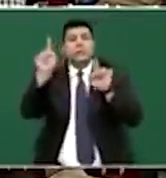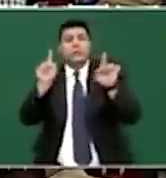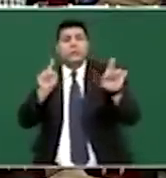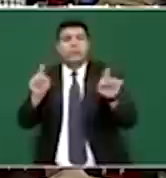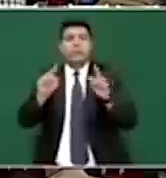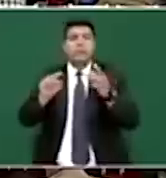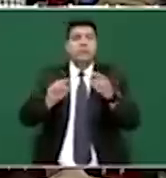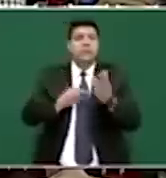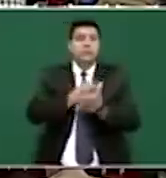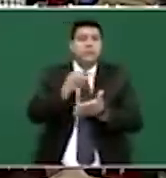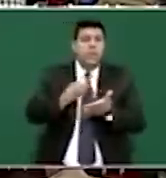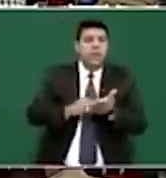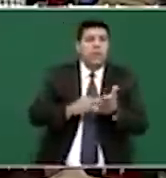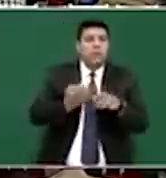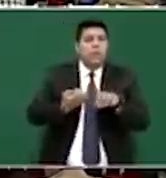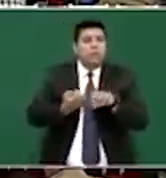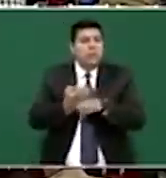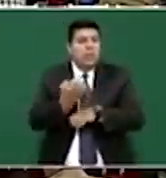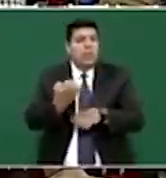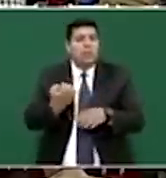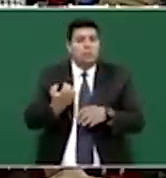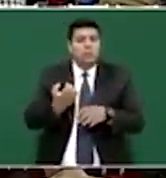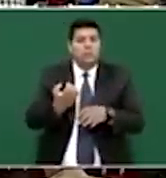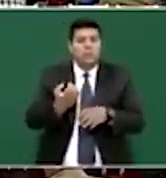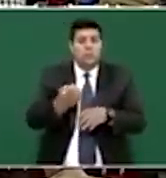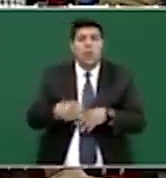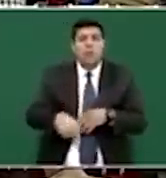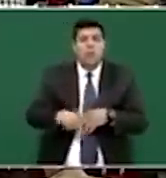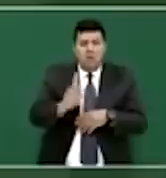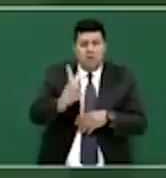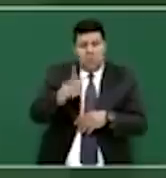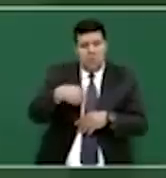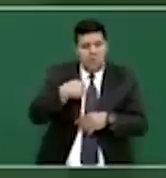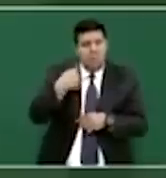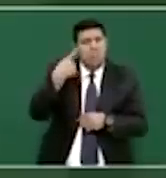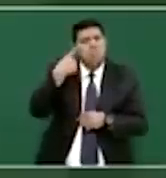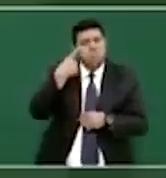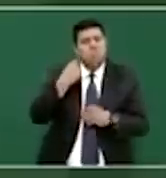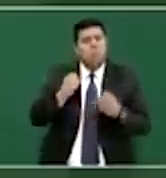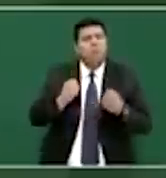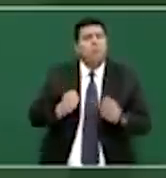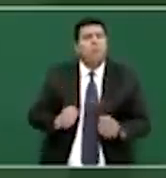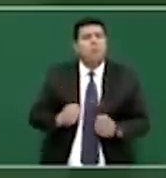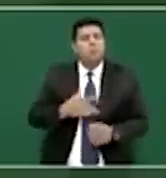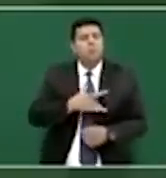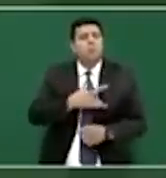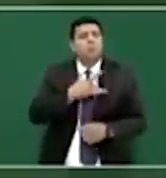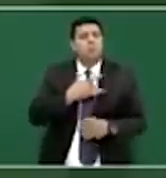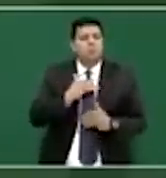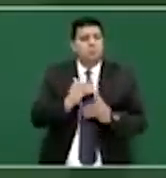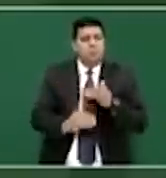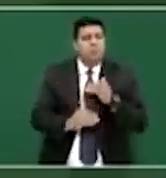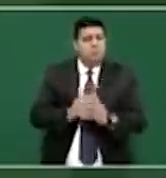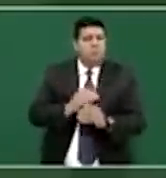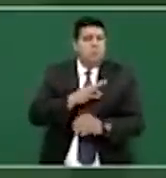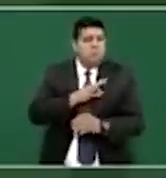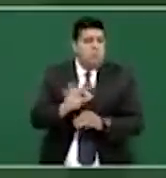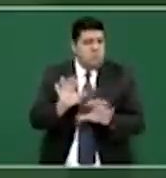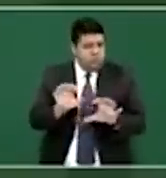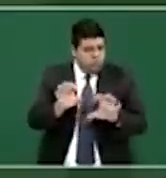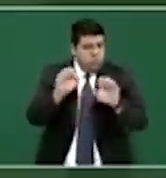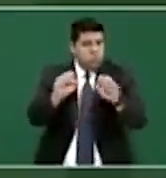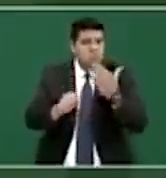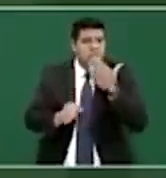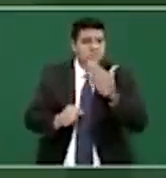sitios, en algunos estados, pero yo tengo confianza de que vamos a conseguir serenar